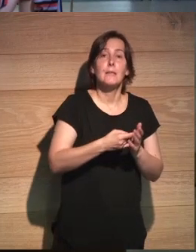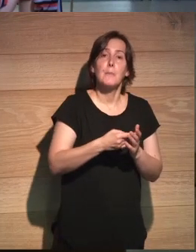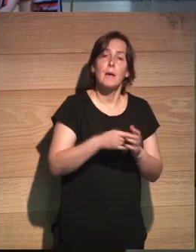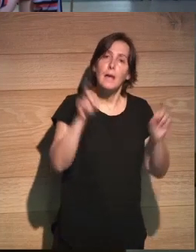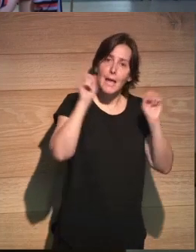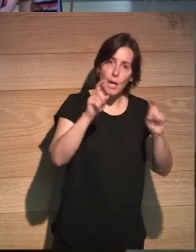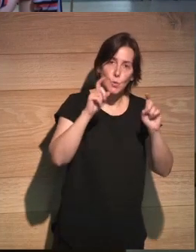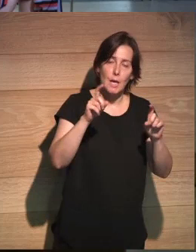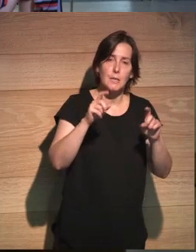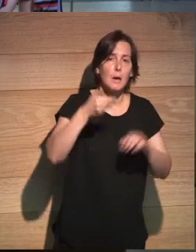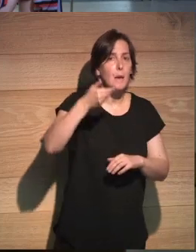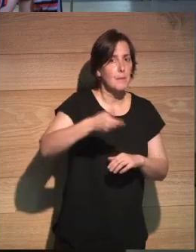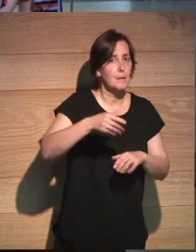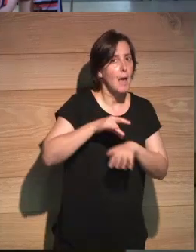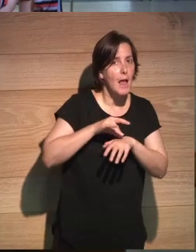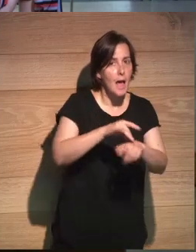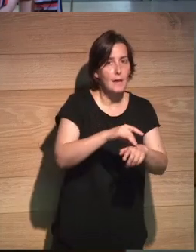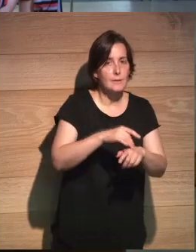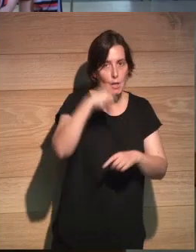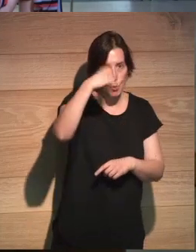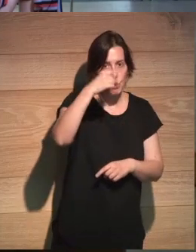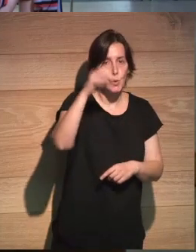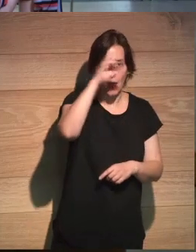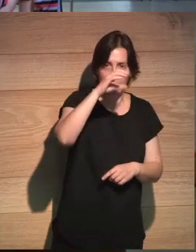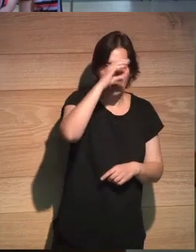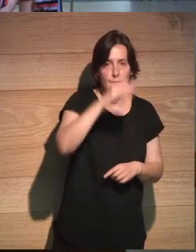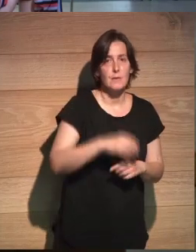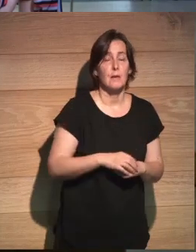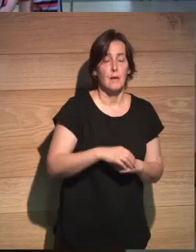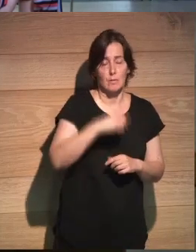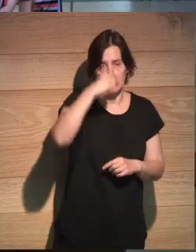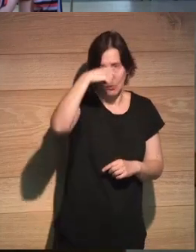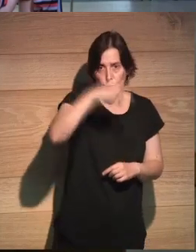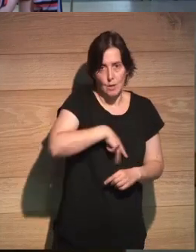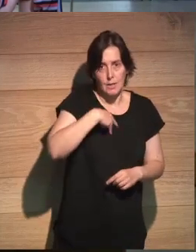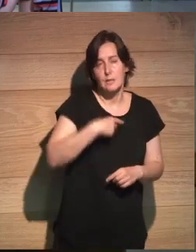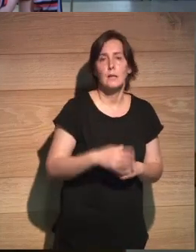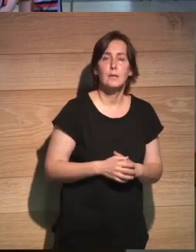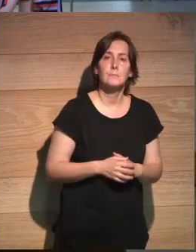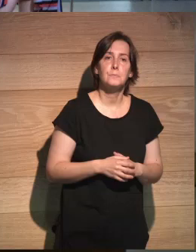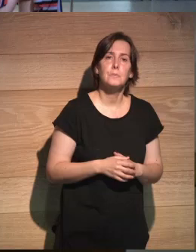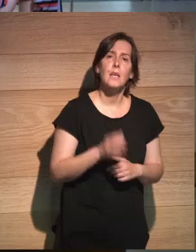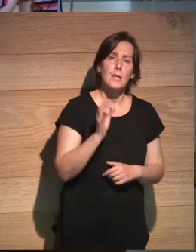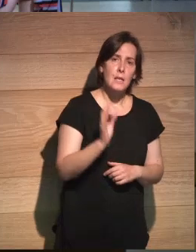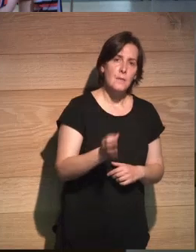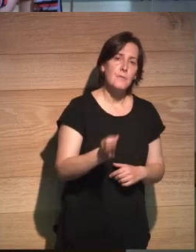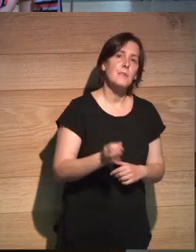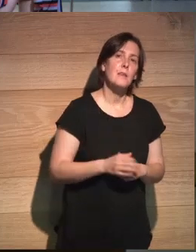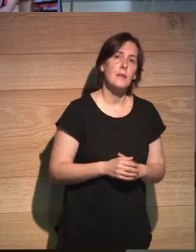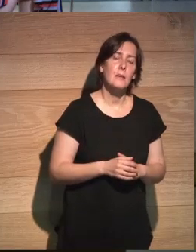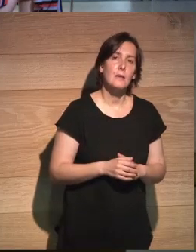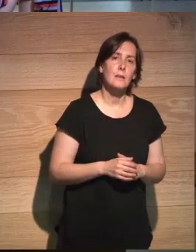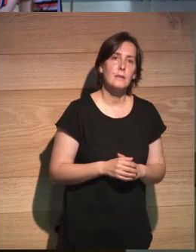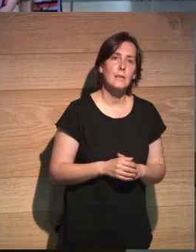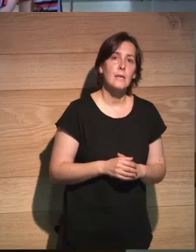principal agente de cultura general y por lo tanto de cultura científica, también es cierto que es importante dar